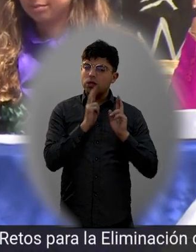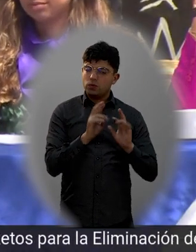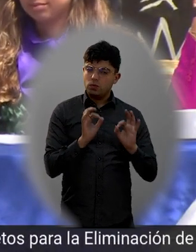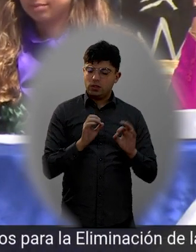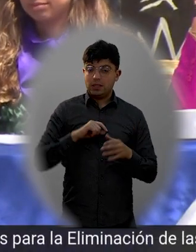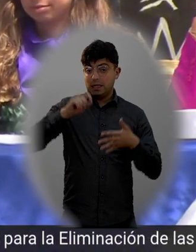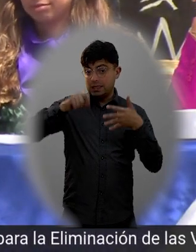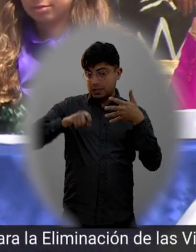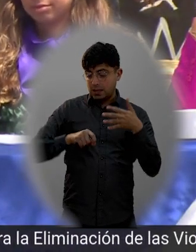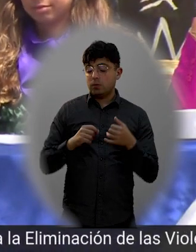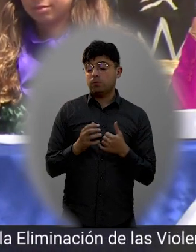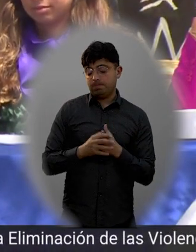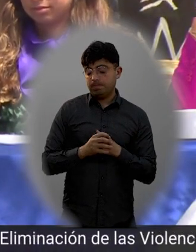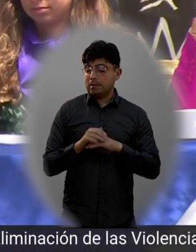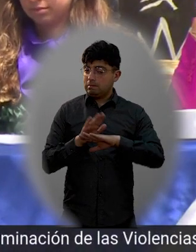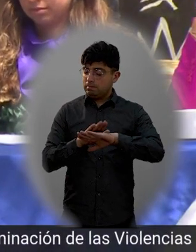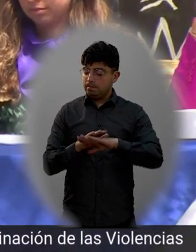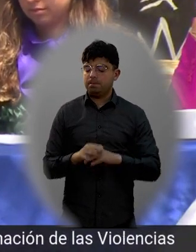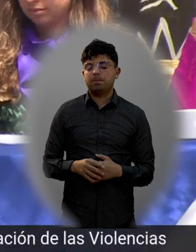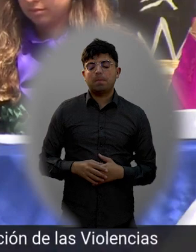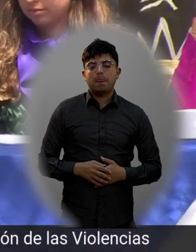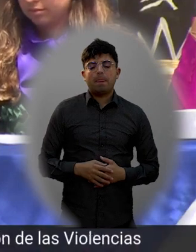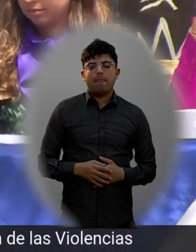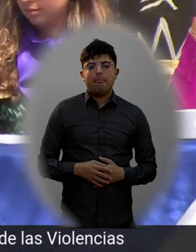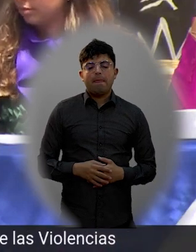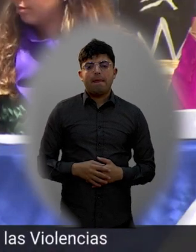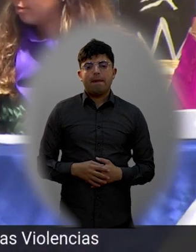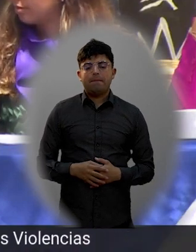esta necesidad que estábamos como solicitando.